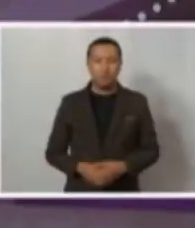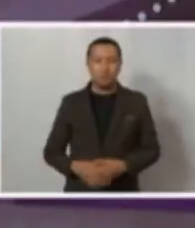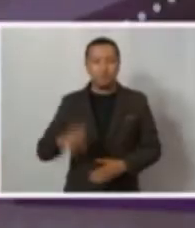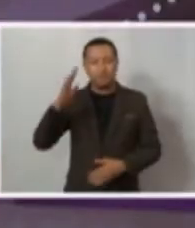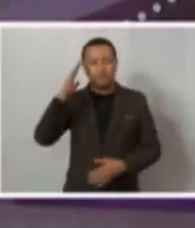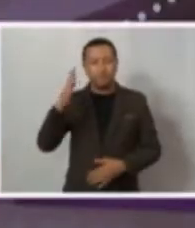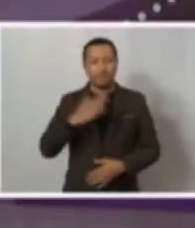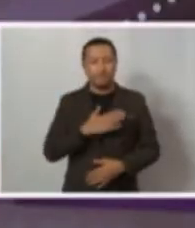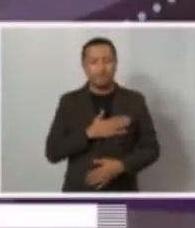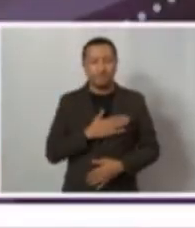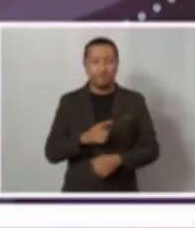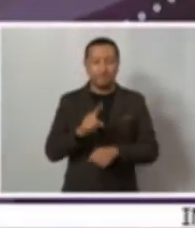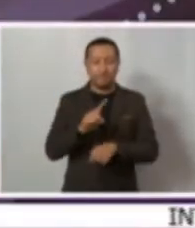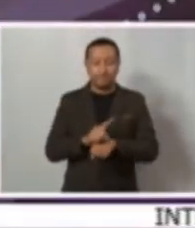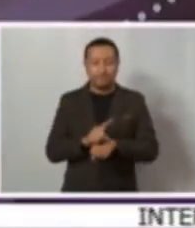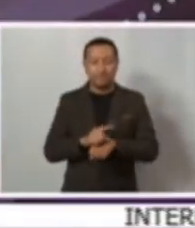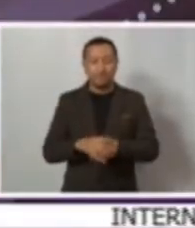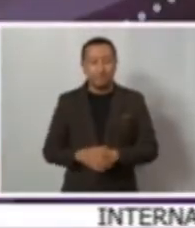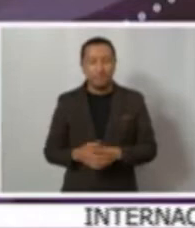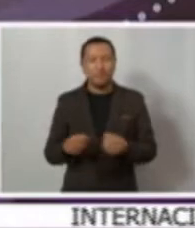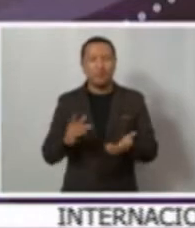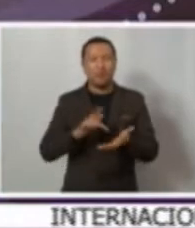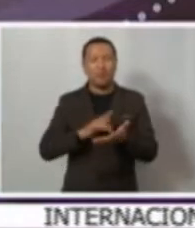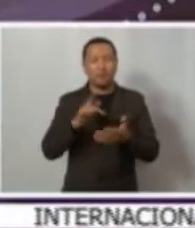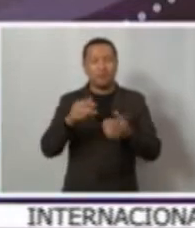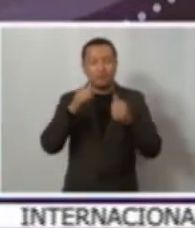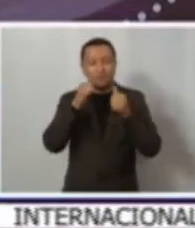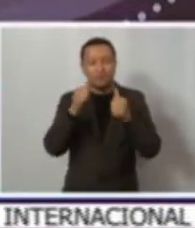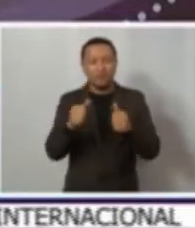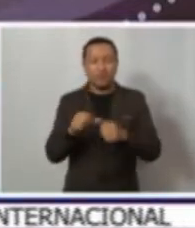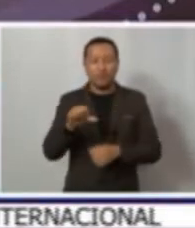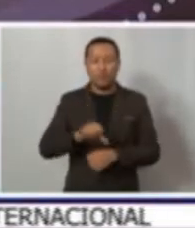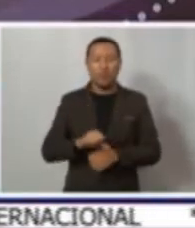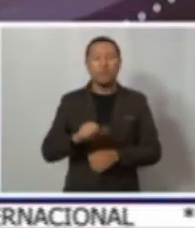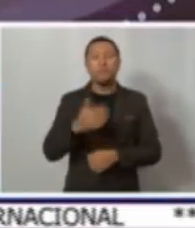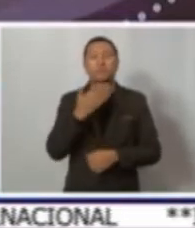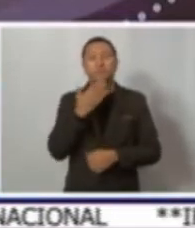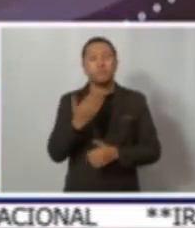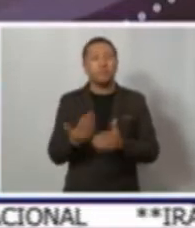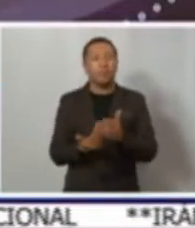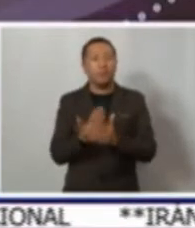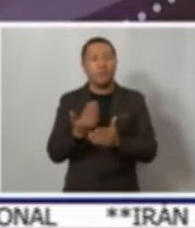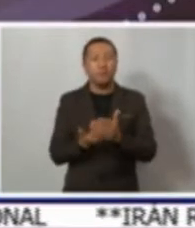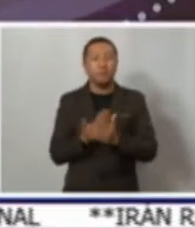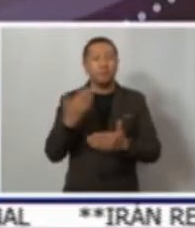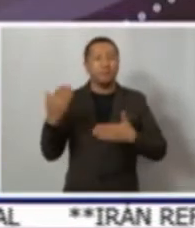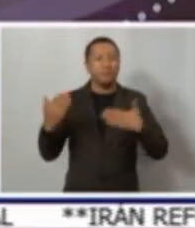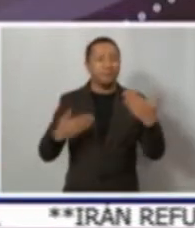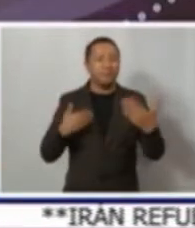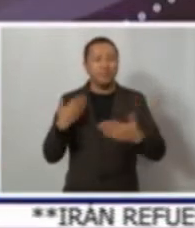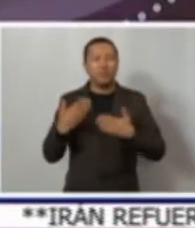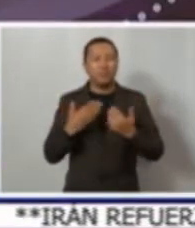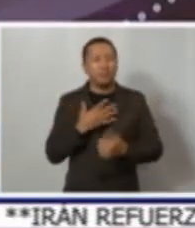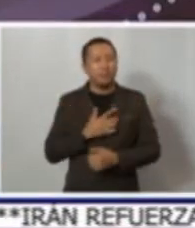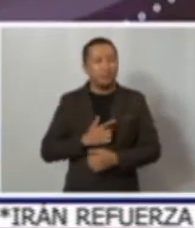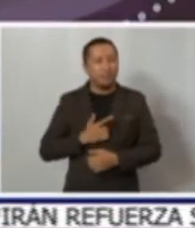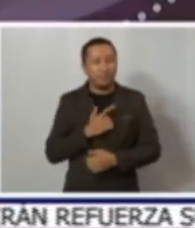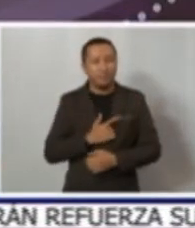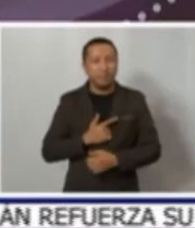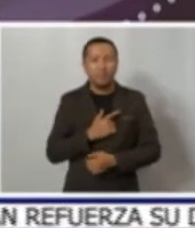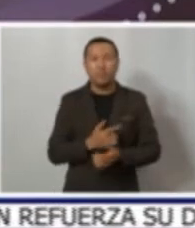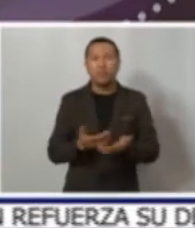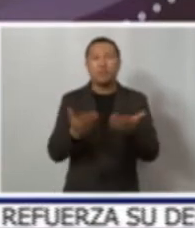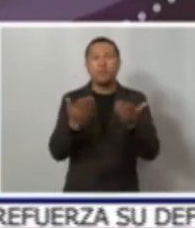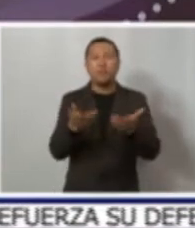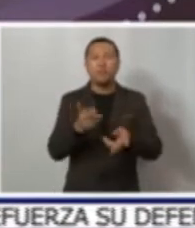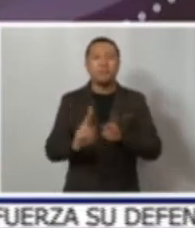Hola, ¿qué tal? ¿Cómo está? Muy buenos días. Gracias por estar con nosotros esta mañana. Me da un infinito placer tener la fortuna de poder platicar